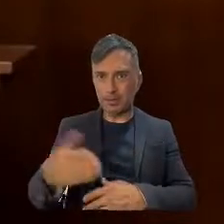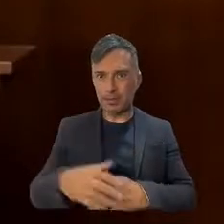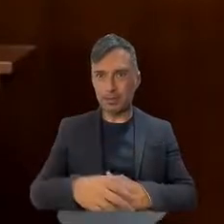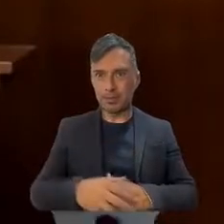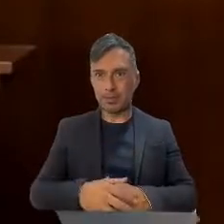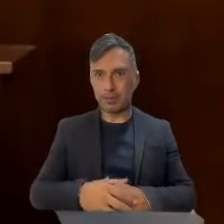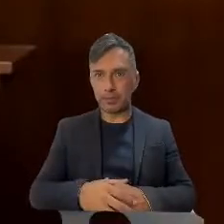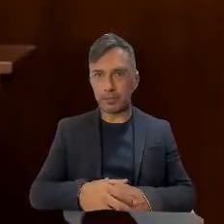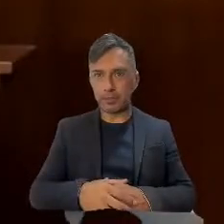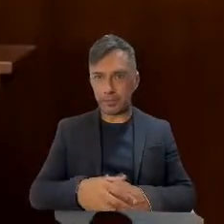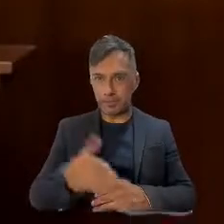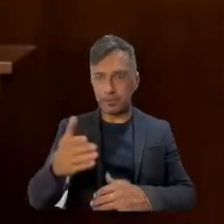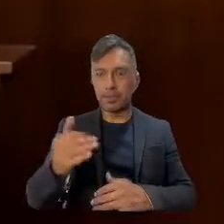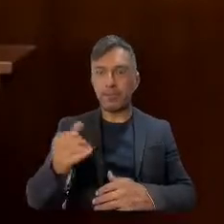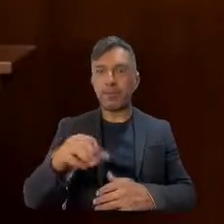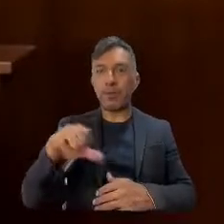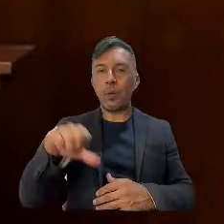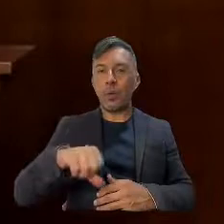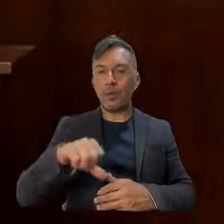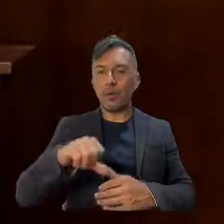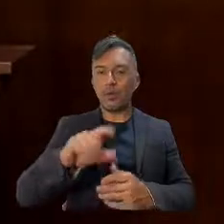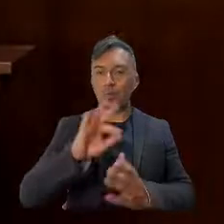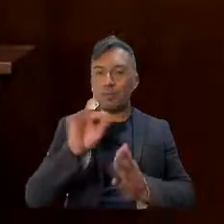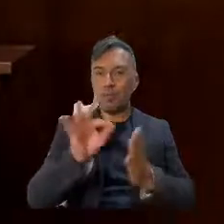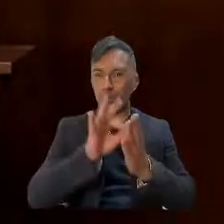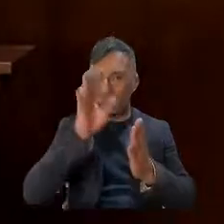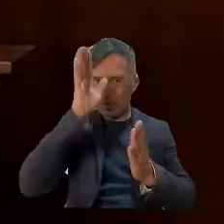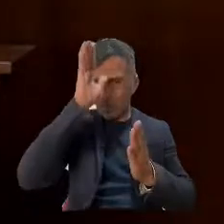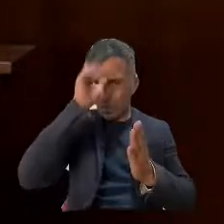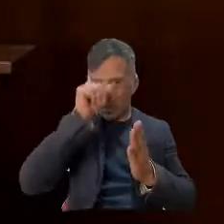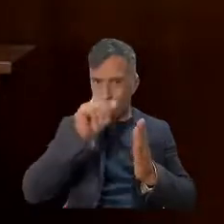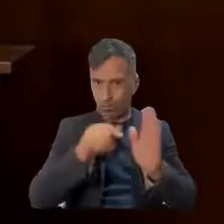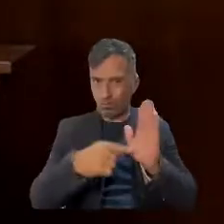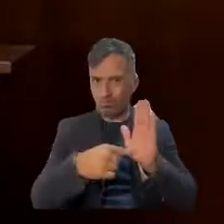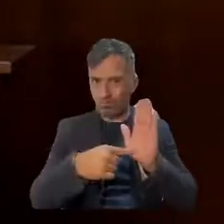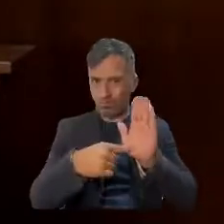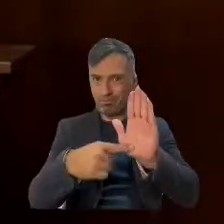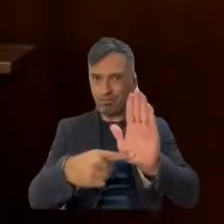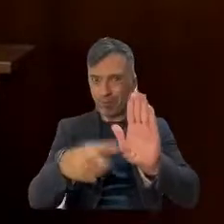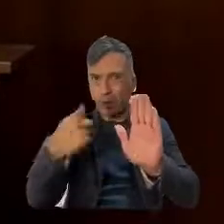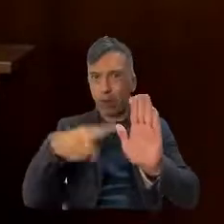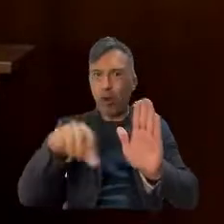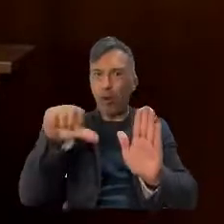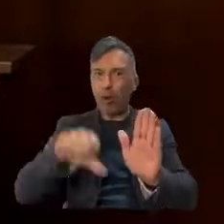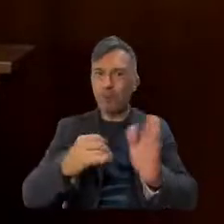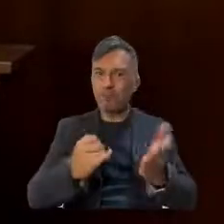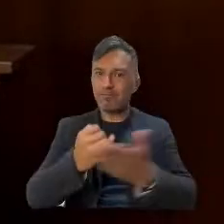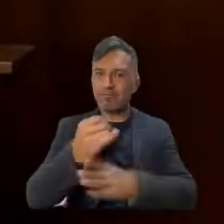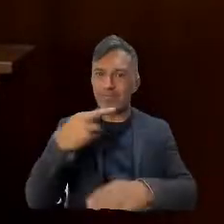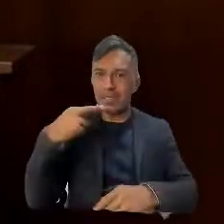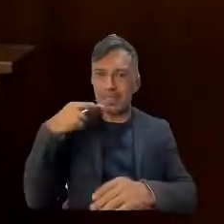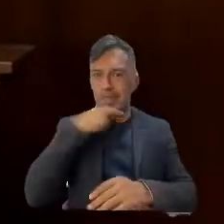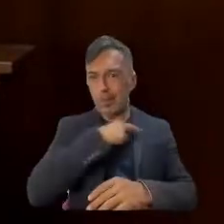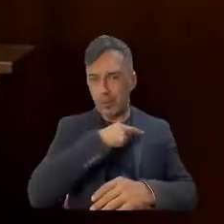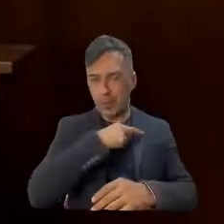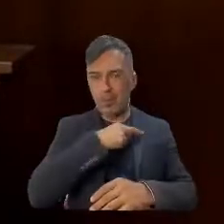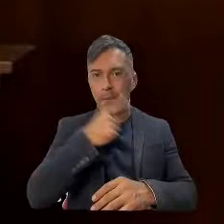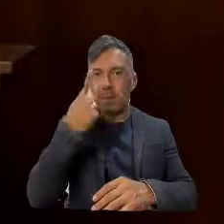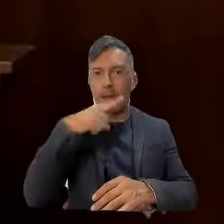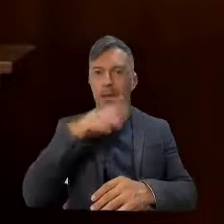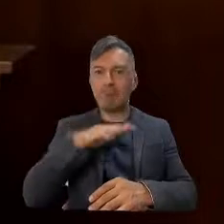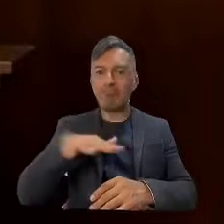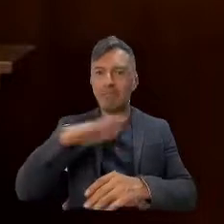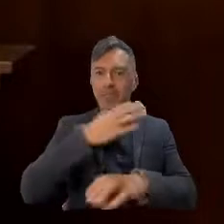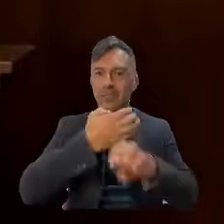a proponer un punto de acuerdo urgente y obvia resolución en beneficio del pueblo mexiquense.